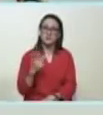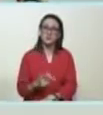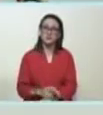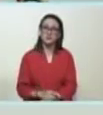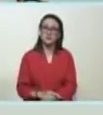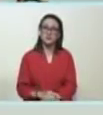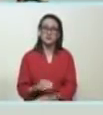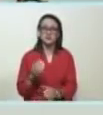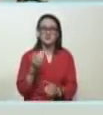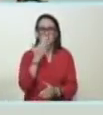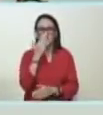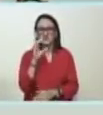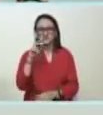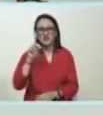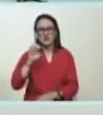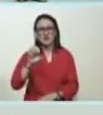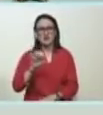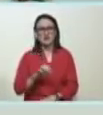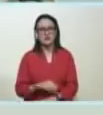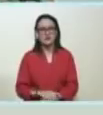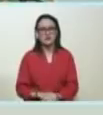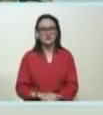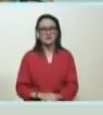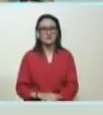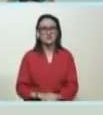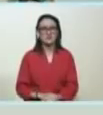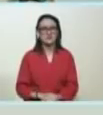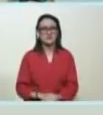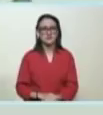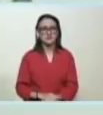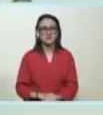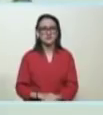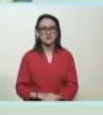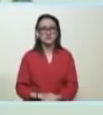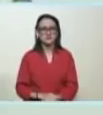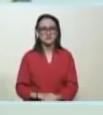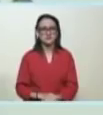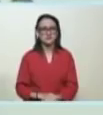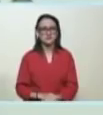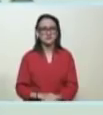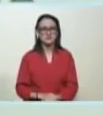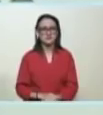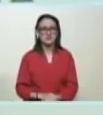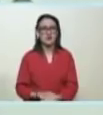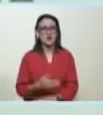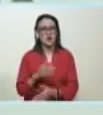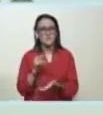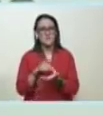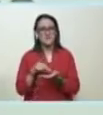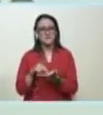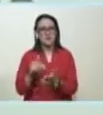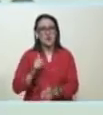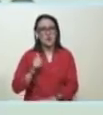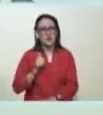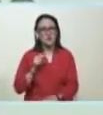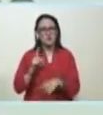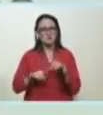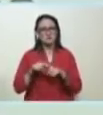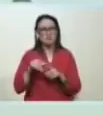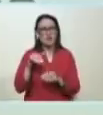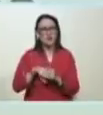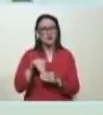Nacional Electoral. Se sumaron de manera activa para negarse a participar en cualquier escenario